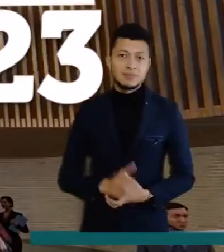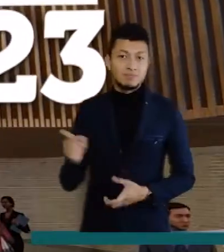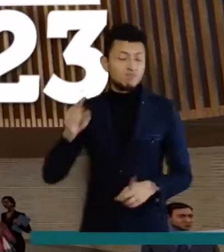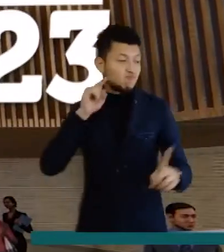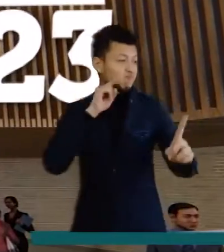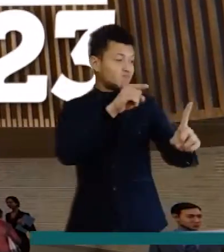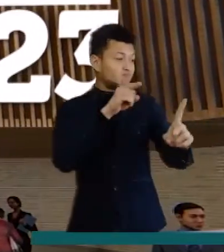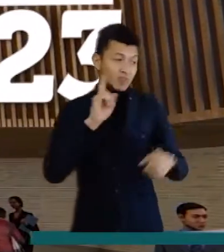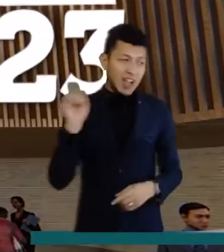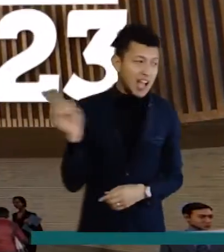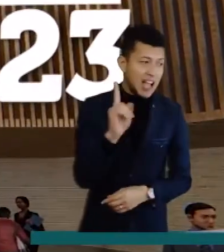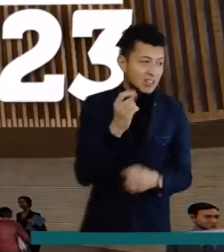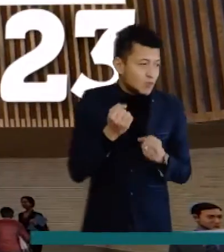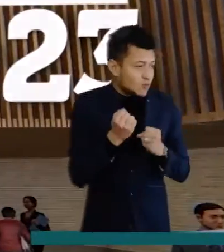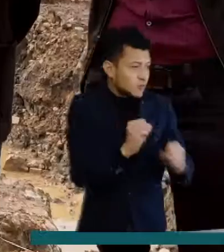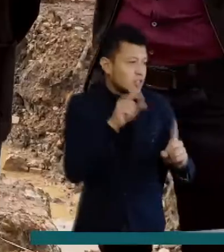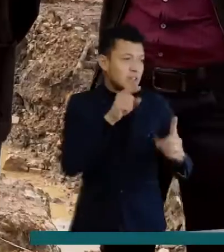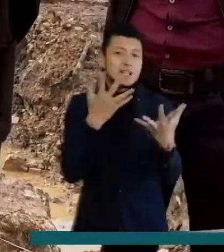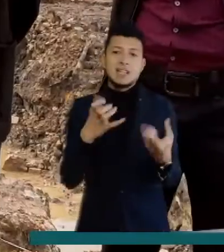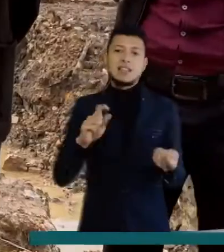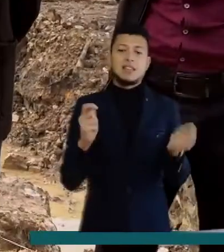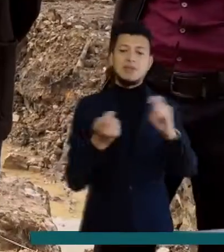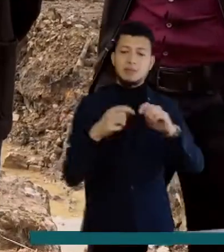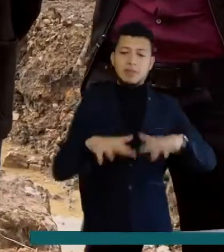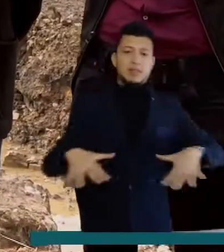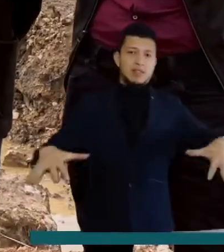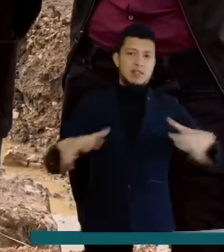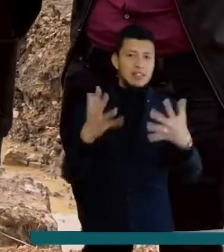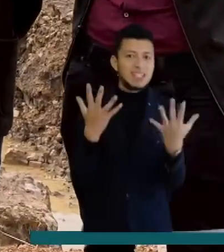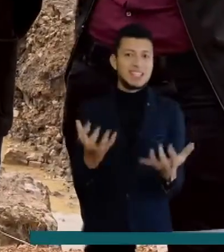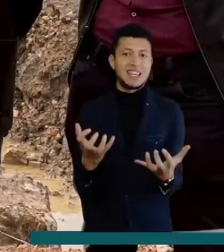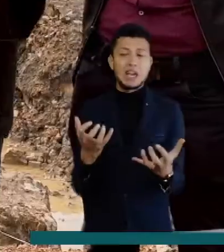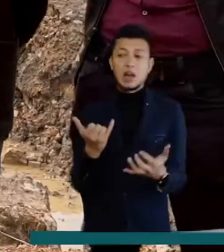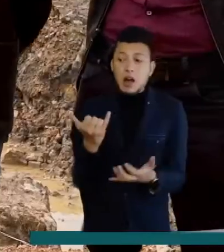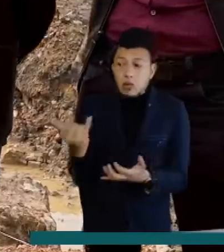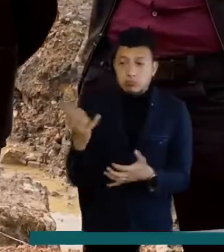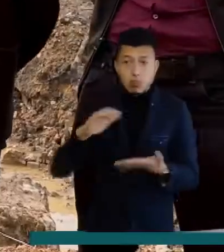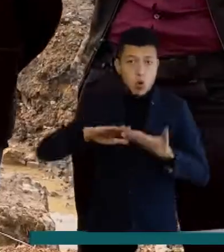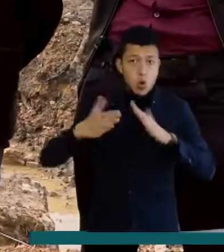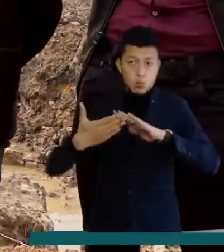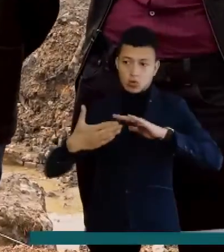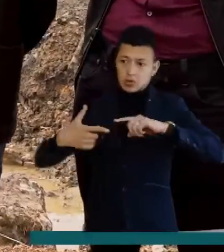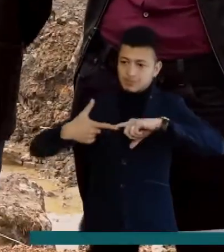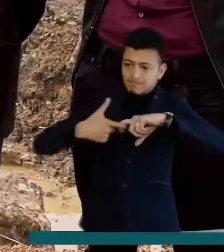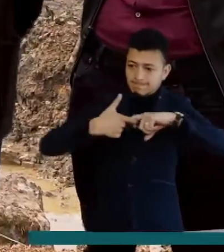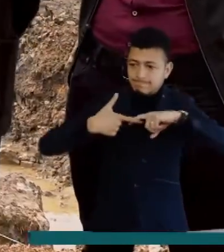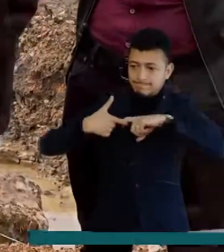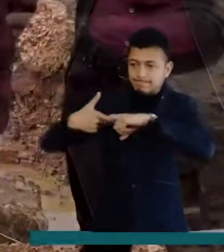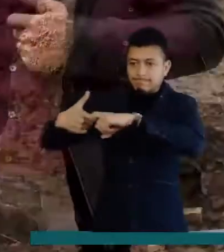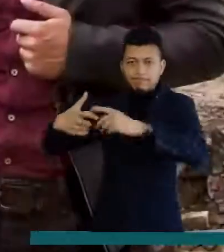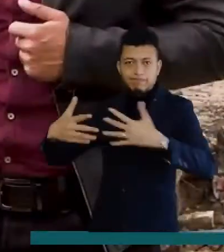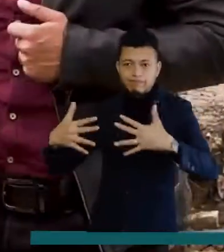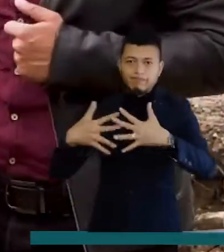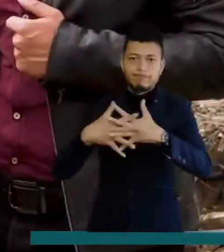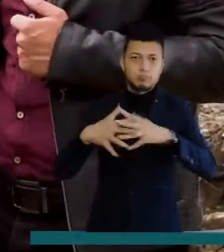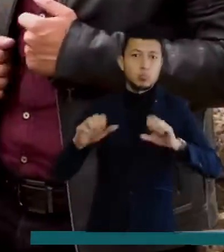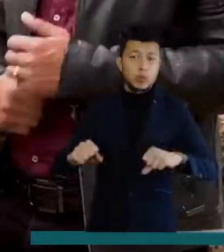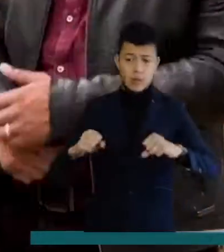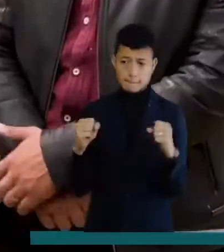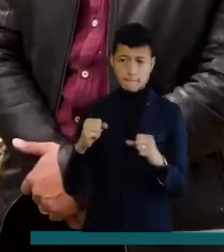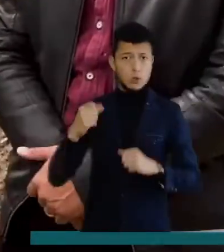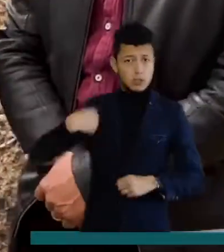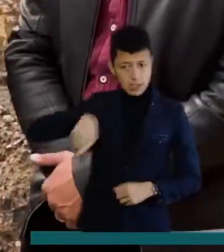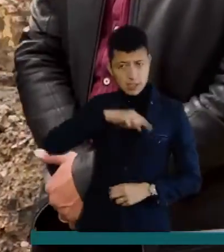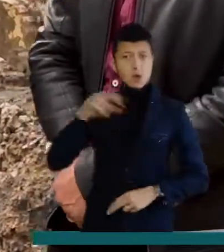Esta es una gran apuesta que lleva años para transformar este territorio que viene tejiéndose con la comunidad del entorno. Esta es la